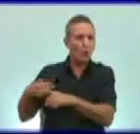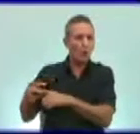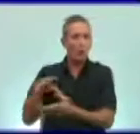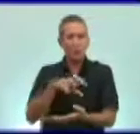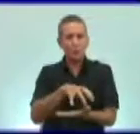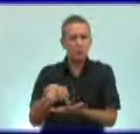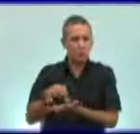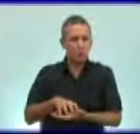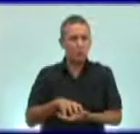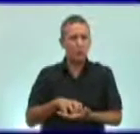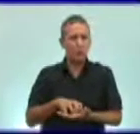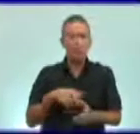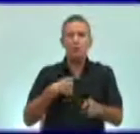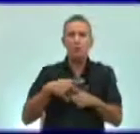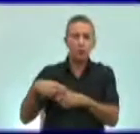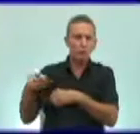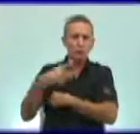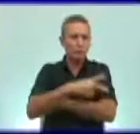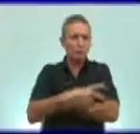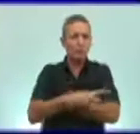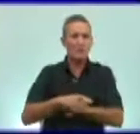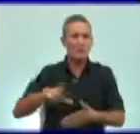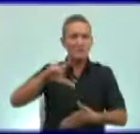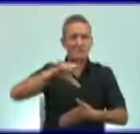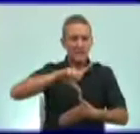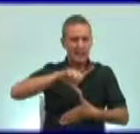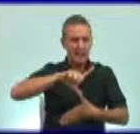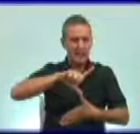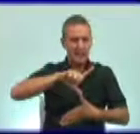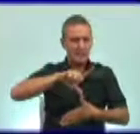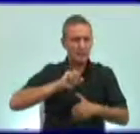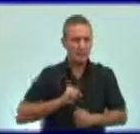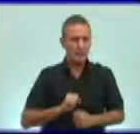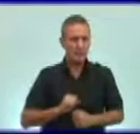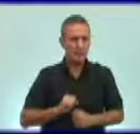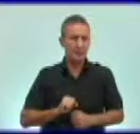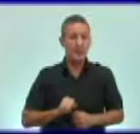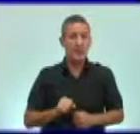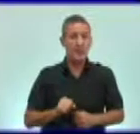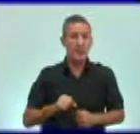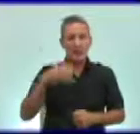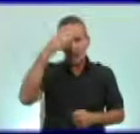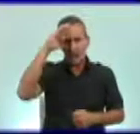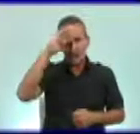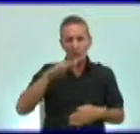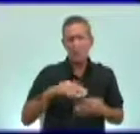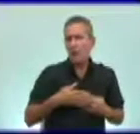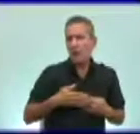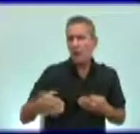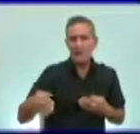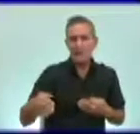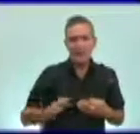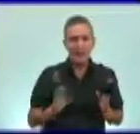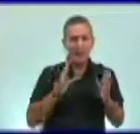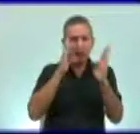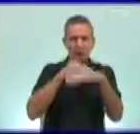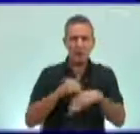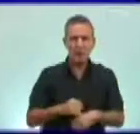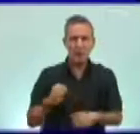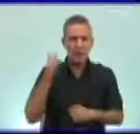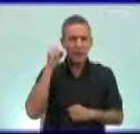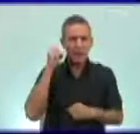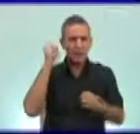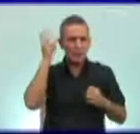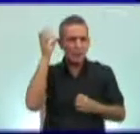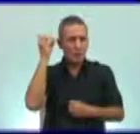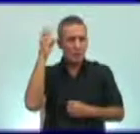integra a los demás países latinoamericanos. Por lo tanto, la Cuba aislada no existe, es una invención de la hegemonía norteamericana. Y en